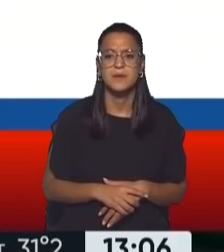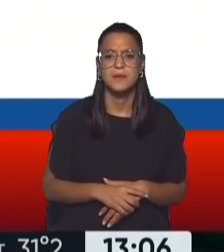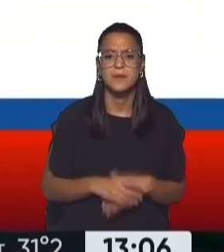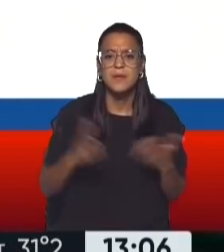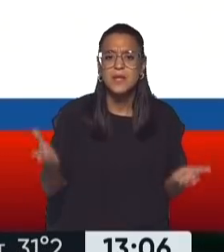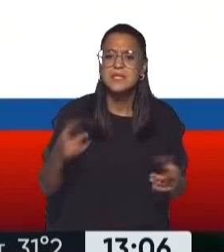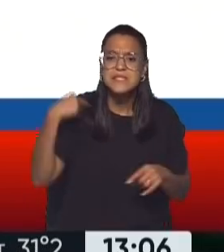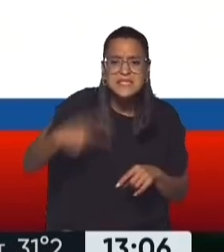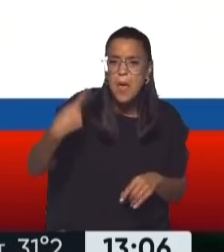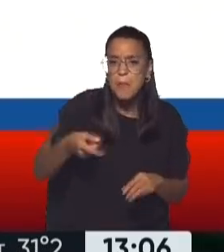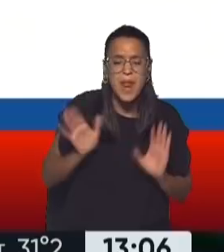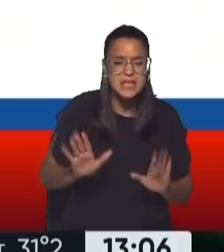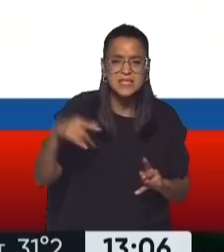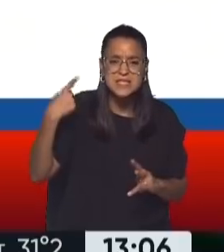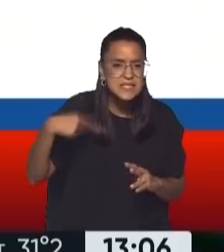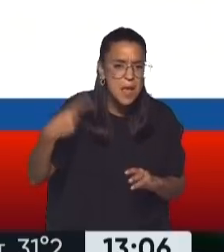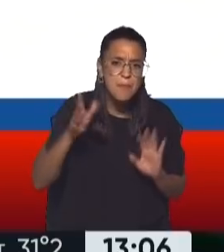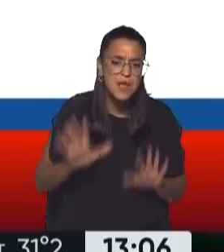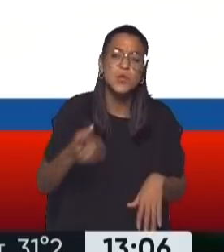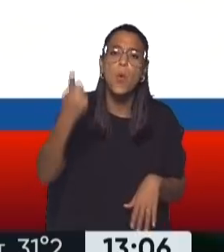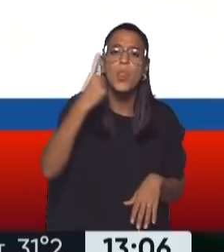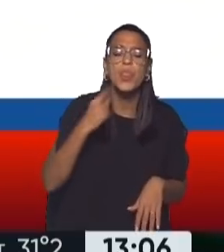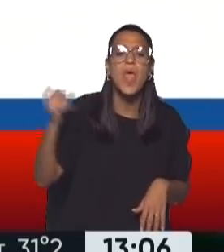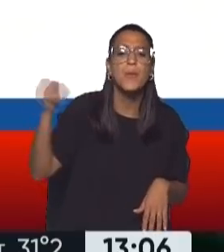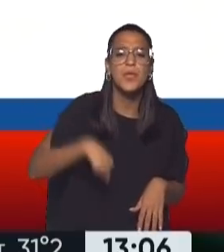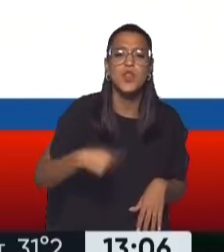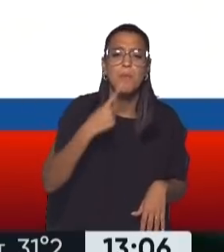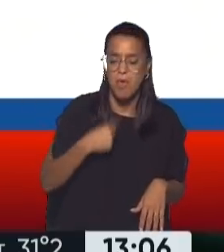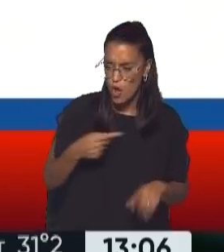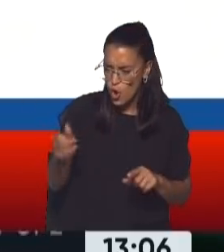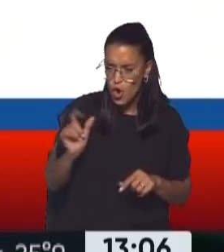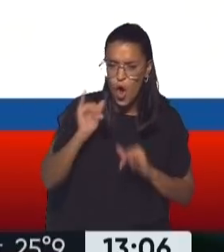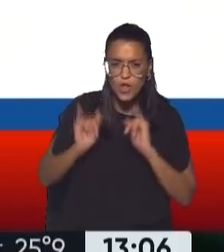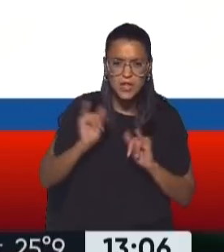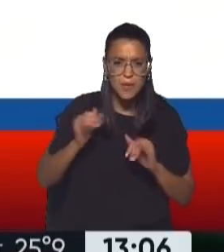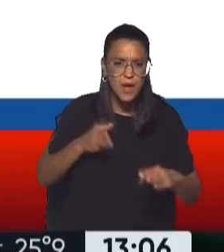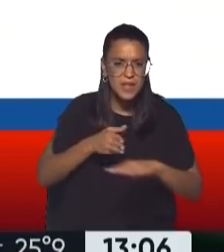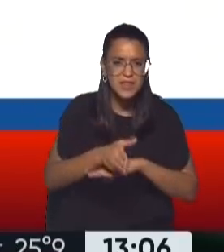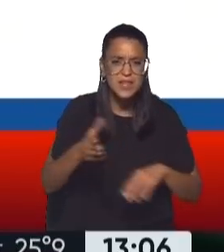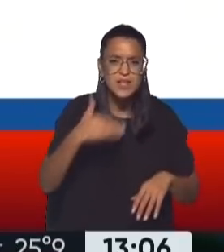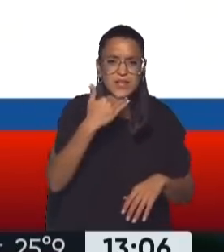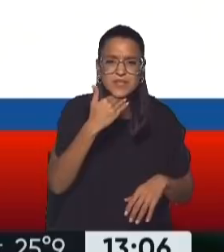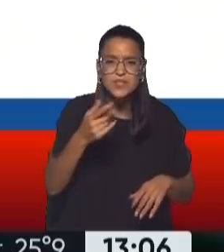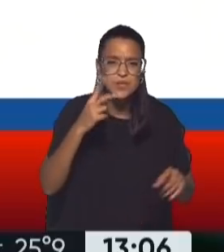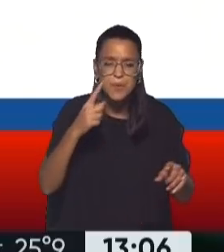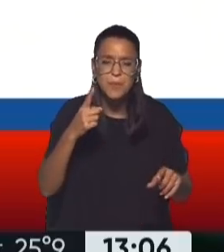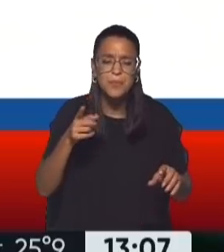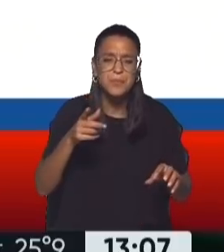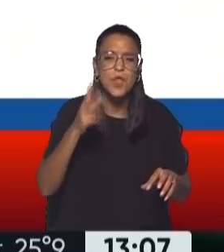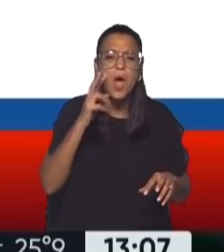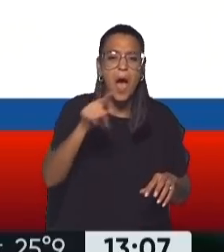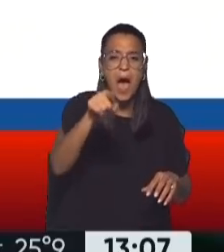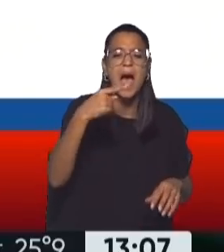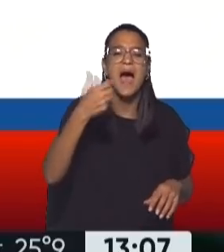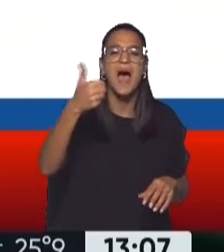Y era permanente eso, era permanente. Un día vino y me dijo, lo contaba el otro día con Andrés Watson, que no sé, no lo veo por acá. Allá